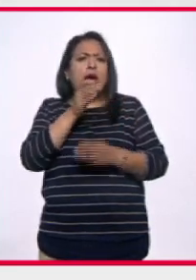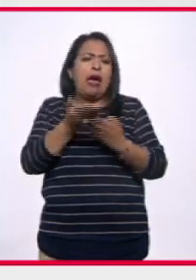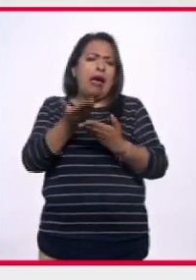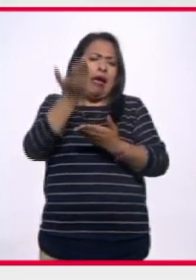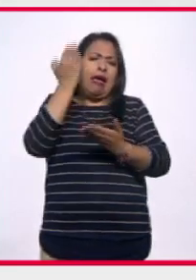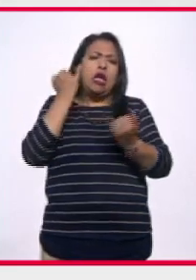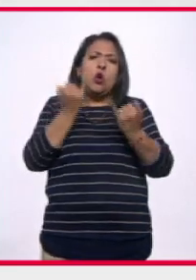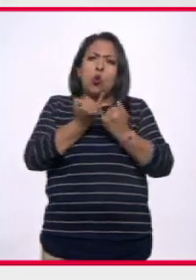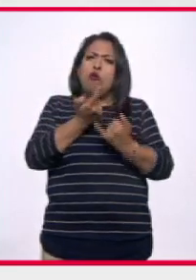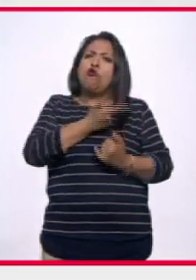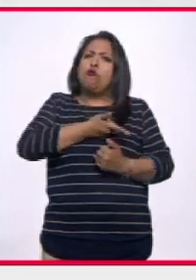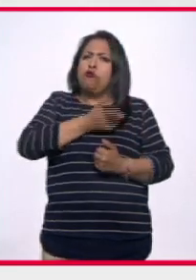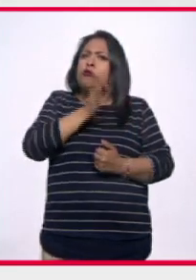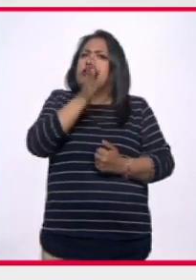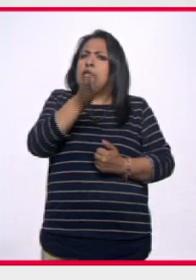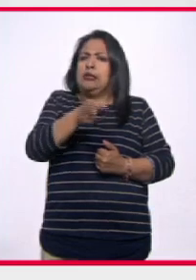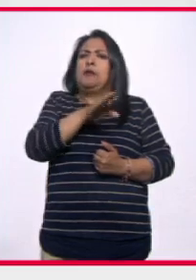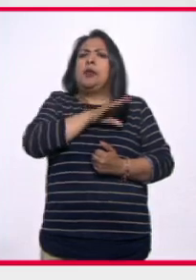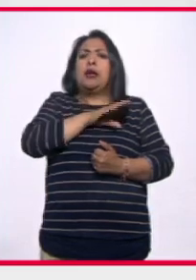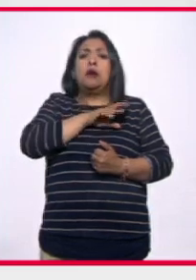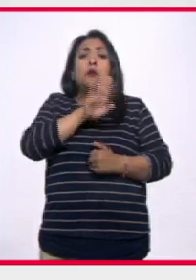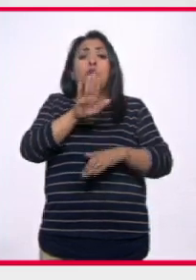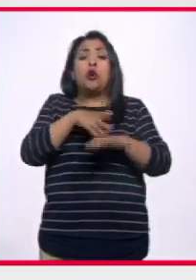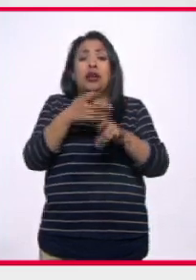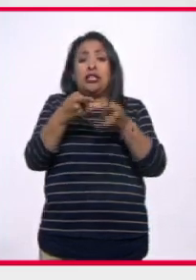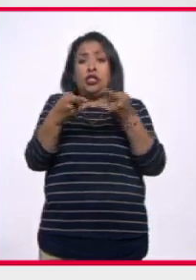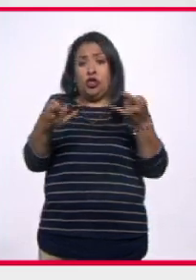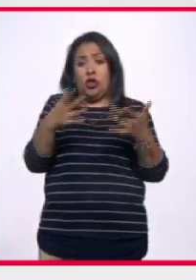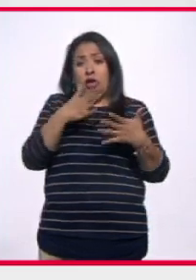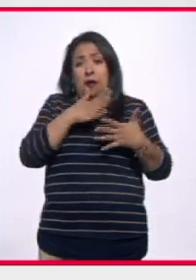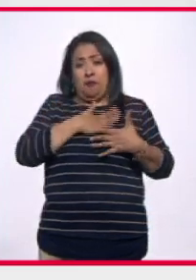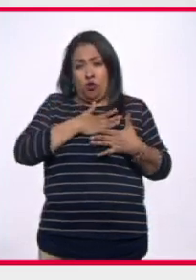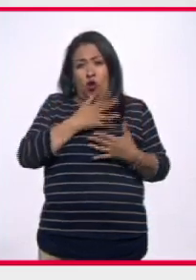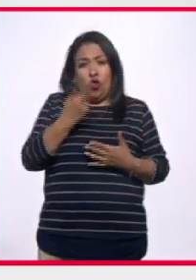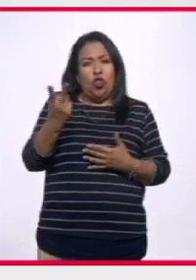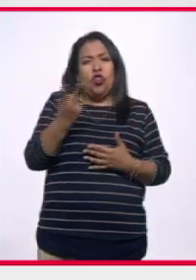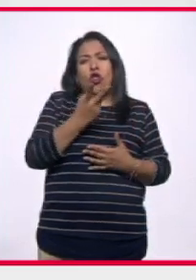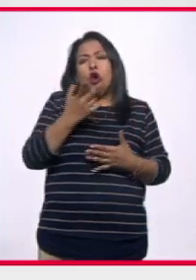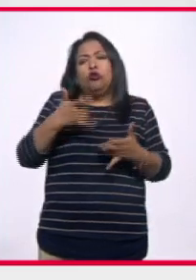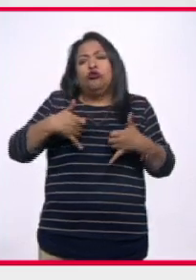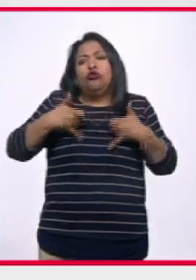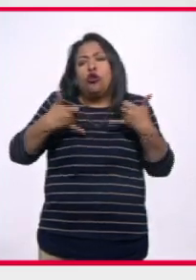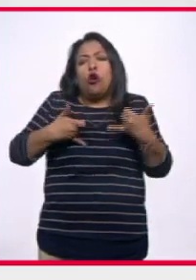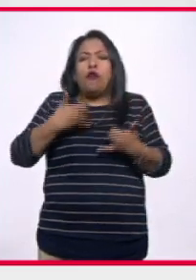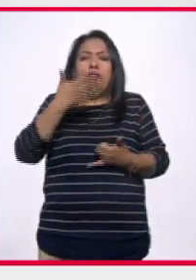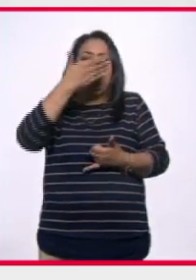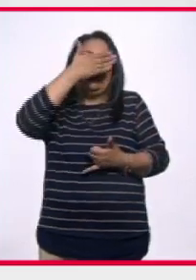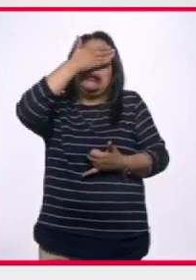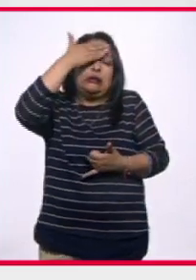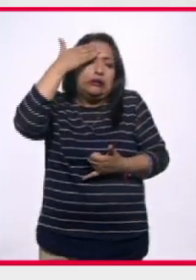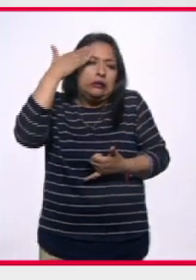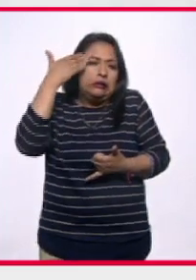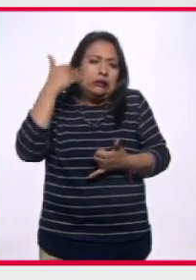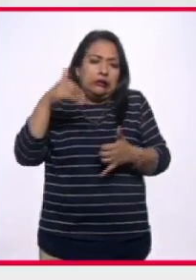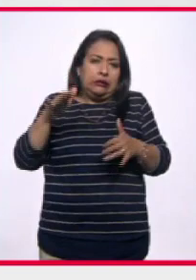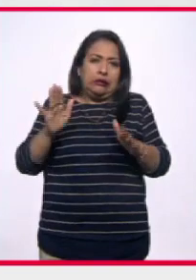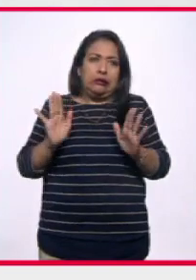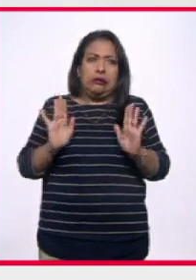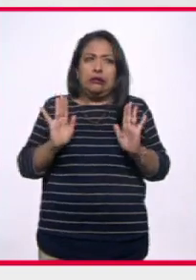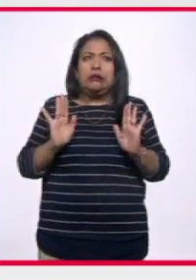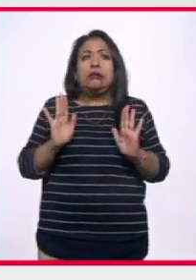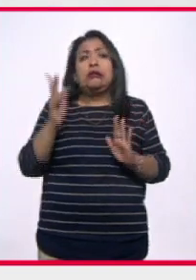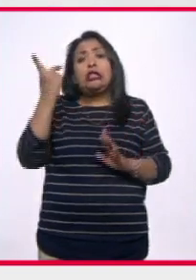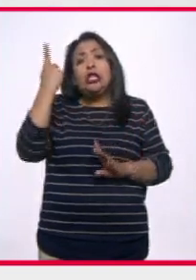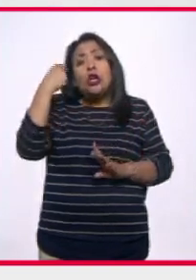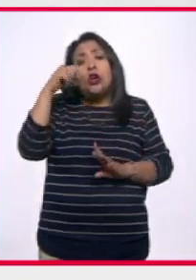con tanto cariño esta ópera porque al final la historia de amor entre dos chiquillos inocentes que que en